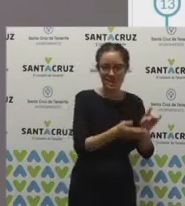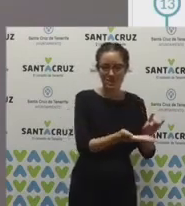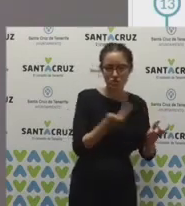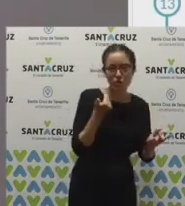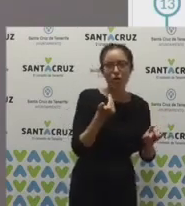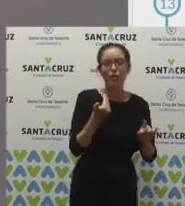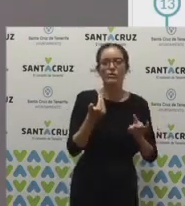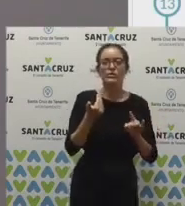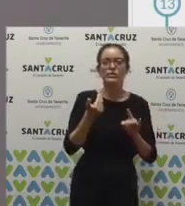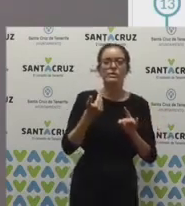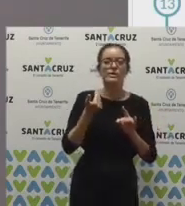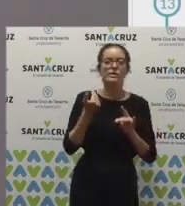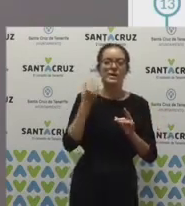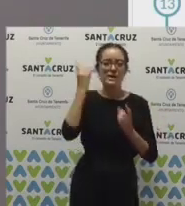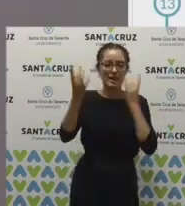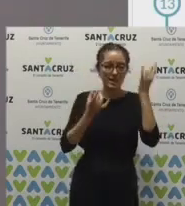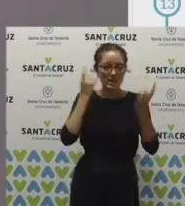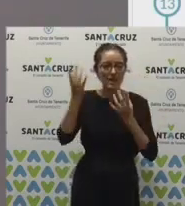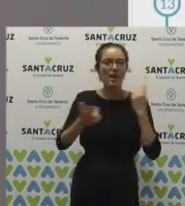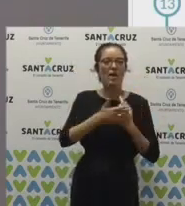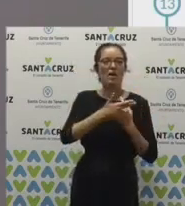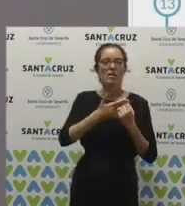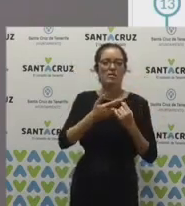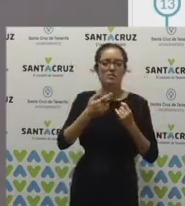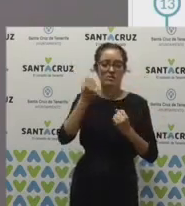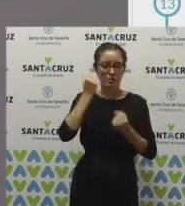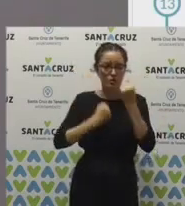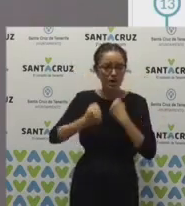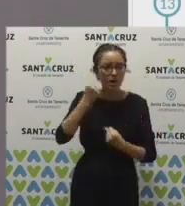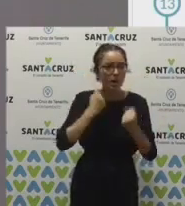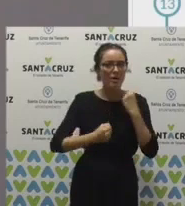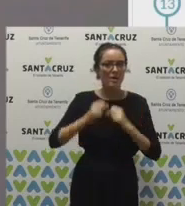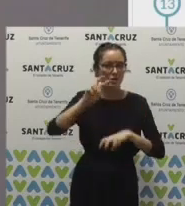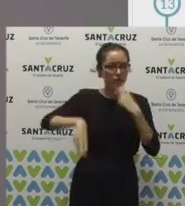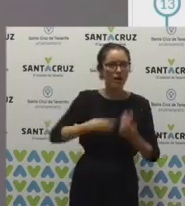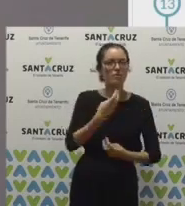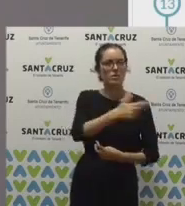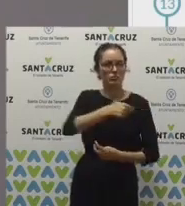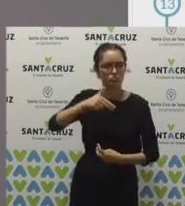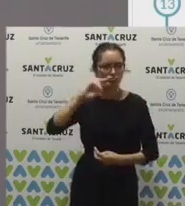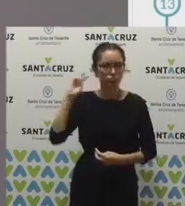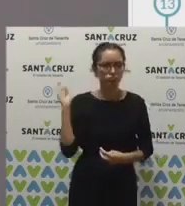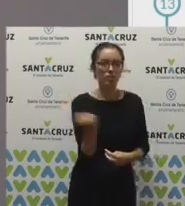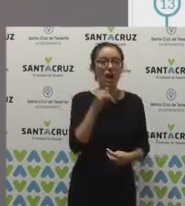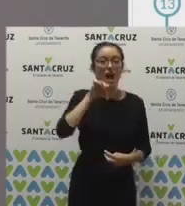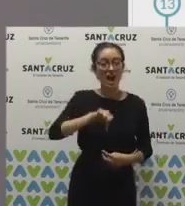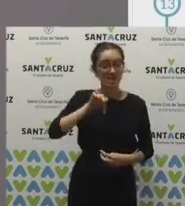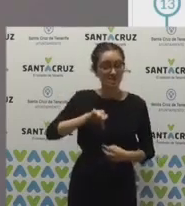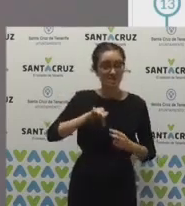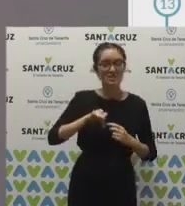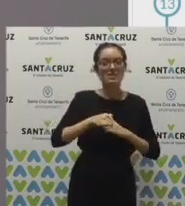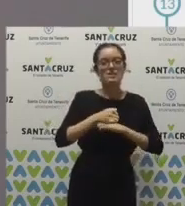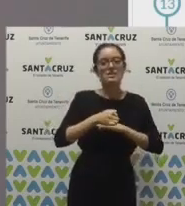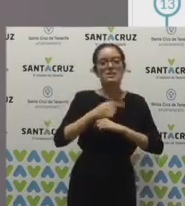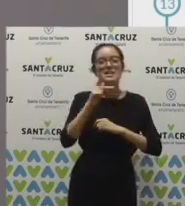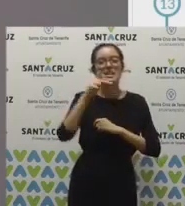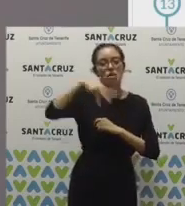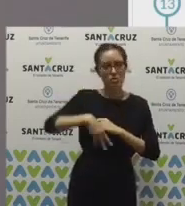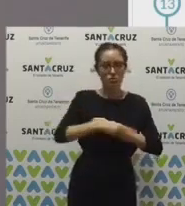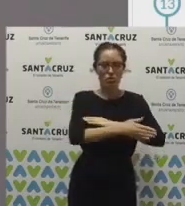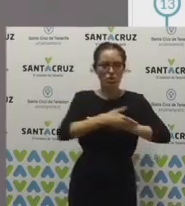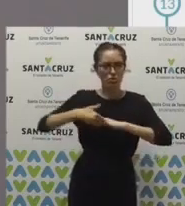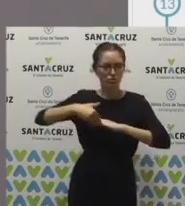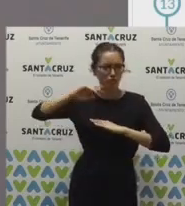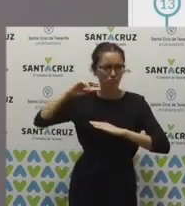renovables marinas en canarias tenemos 1500 kilómetros de costa la comisión europea que se